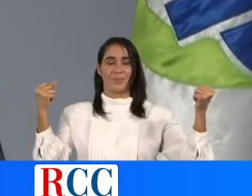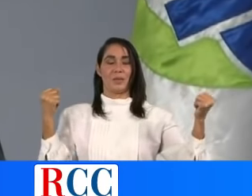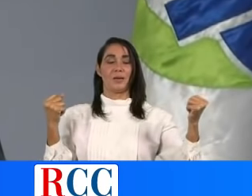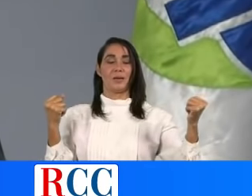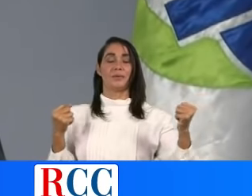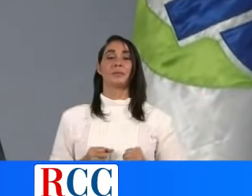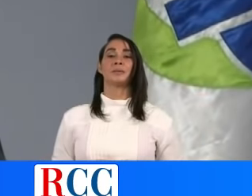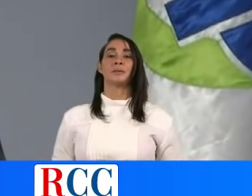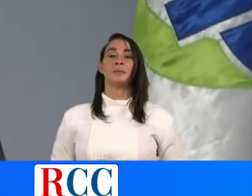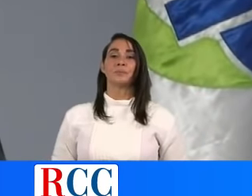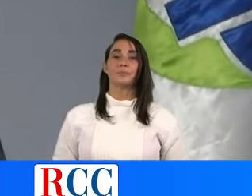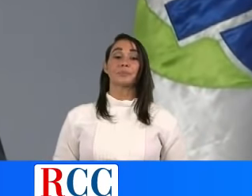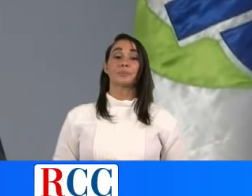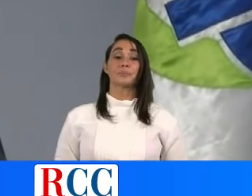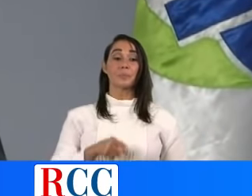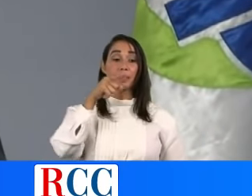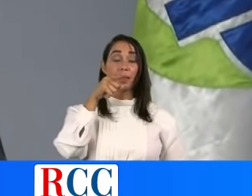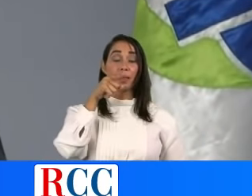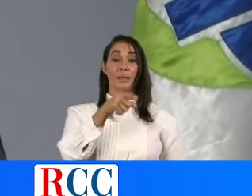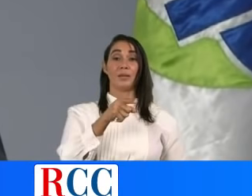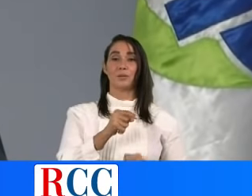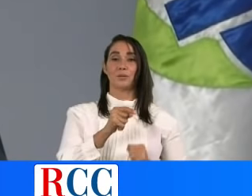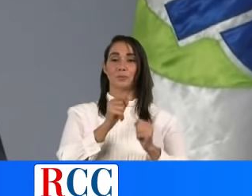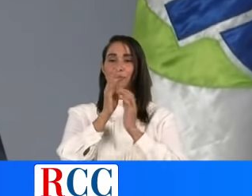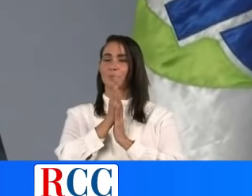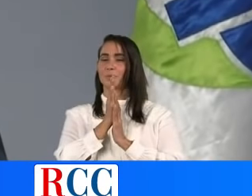un motivo para celebrar